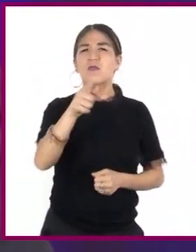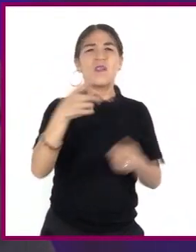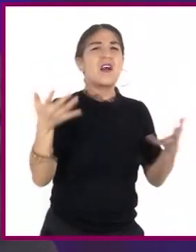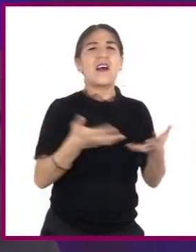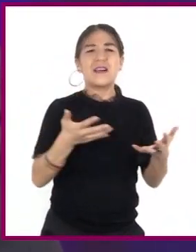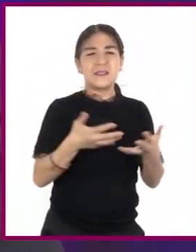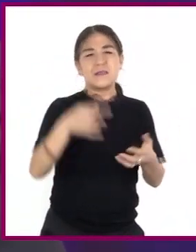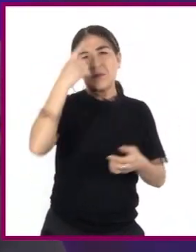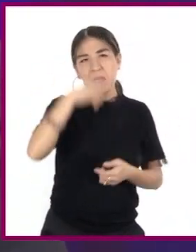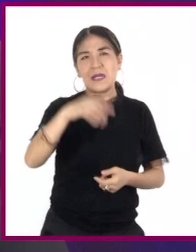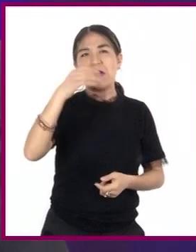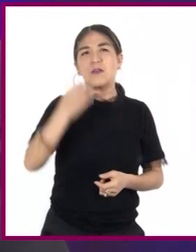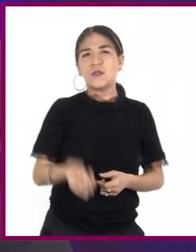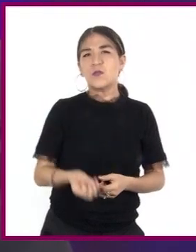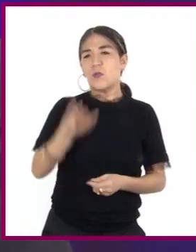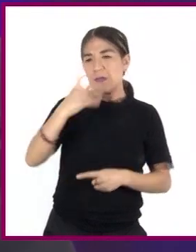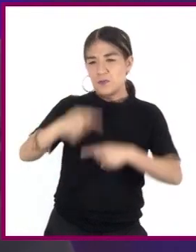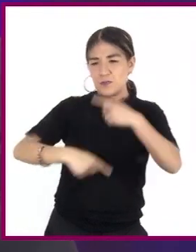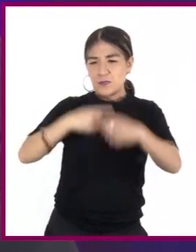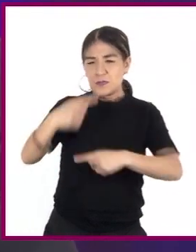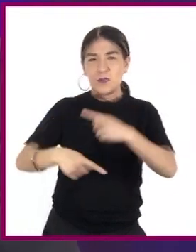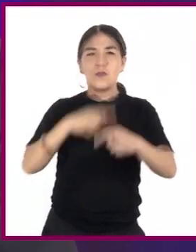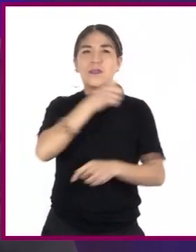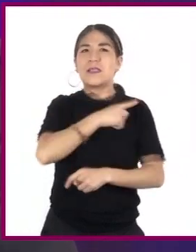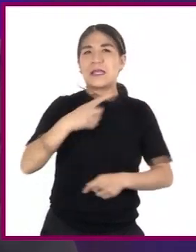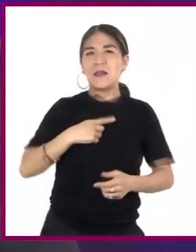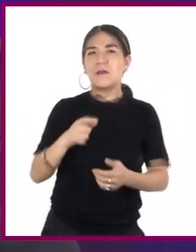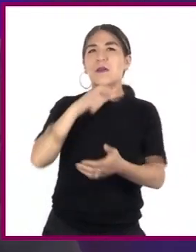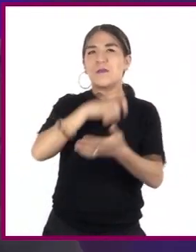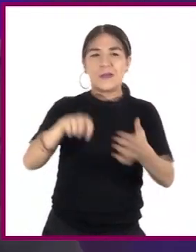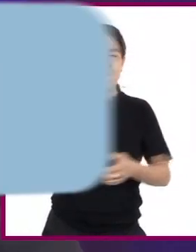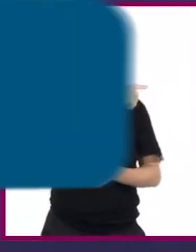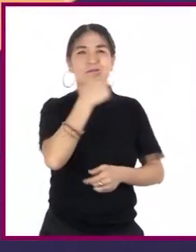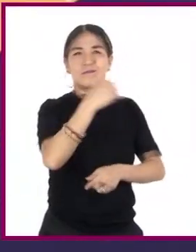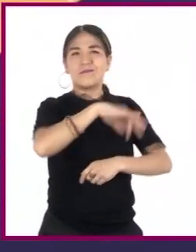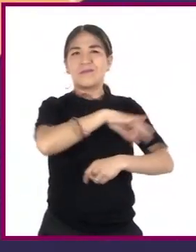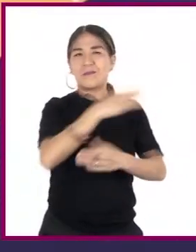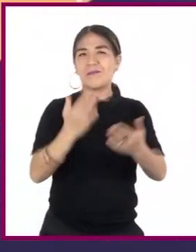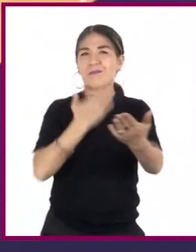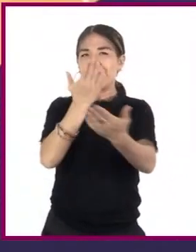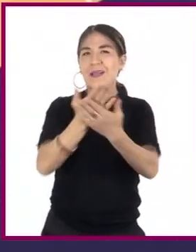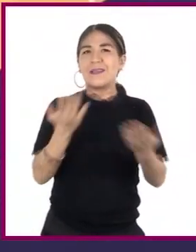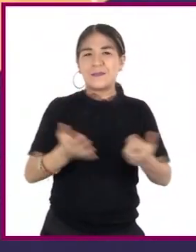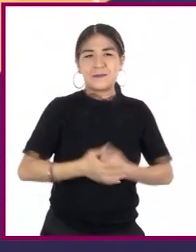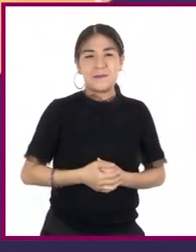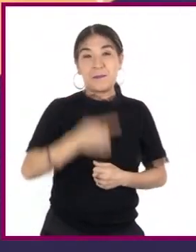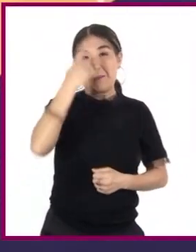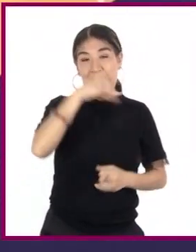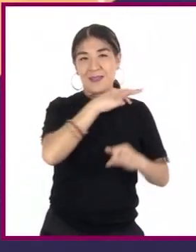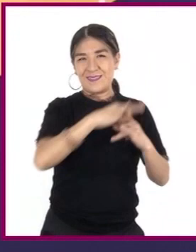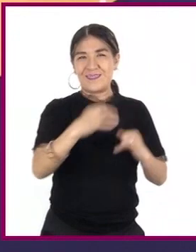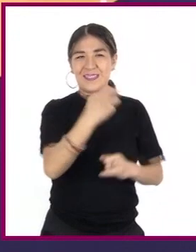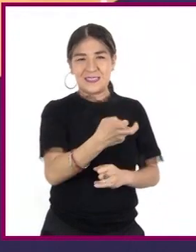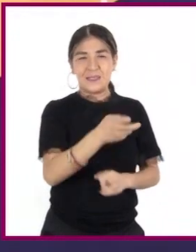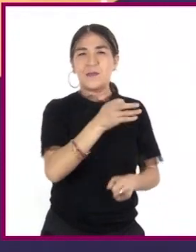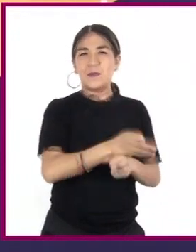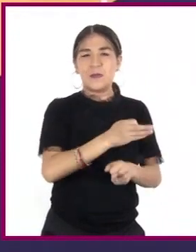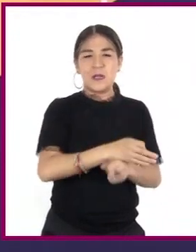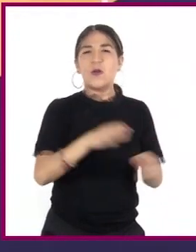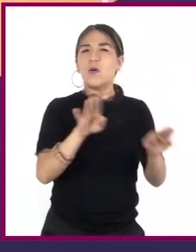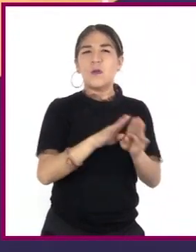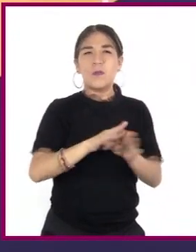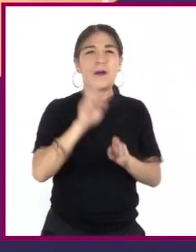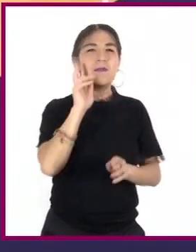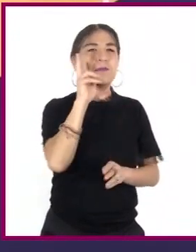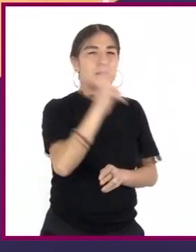para saber cuántos rollos de malla debe comprar el ingeniero? Para finalizar, aquí vemos una manera